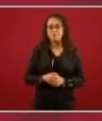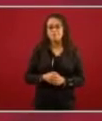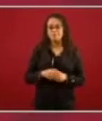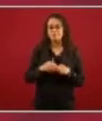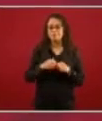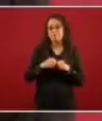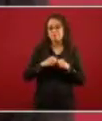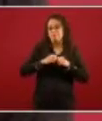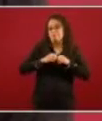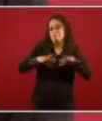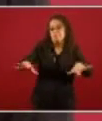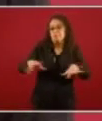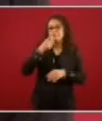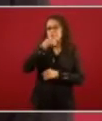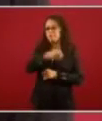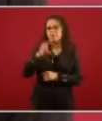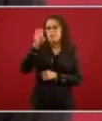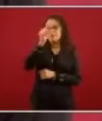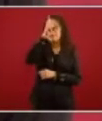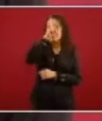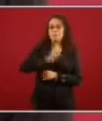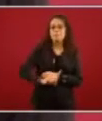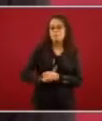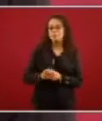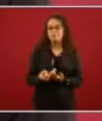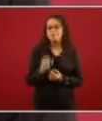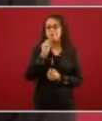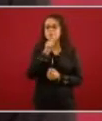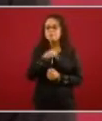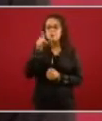salen a desmentirlo en las redes